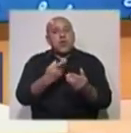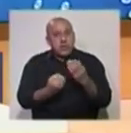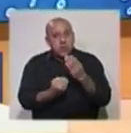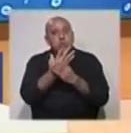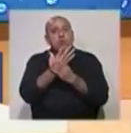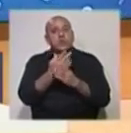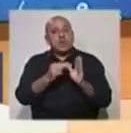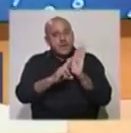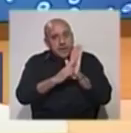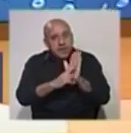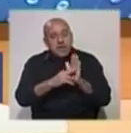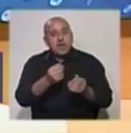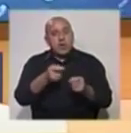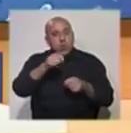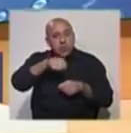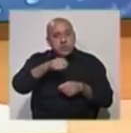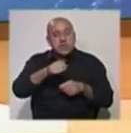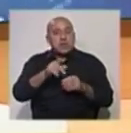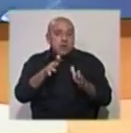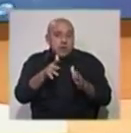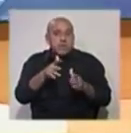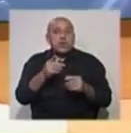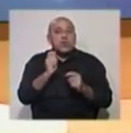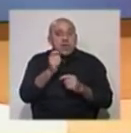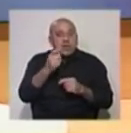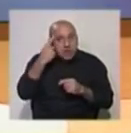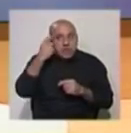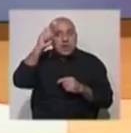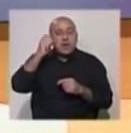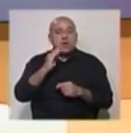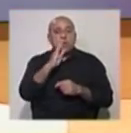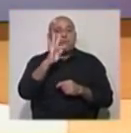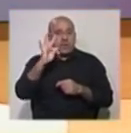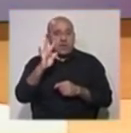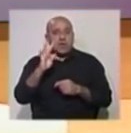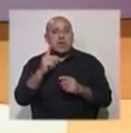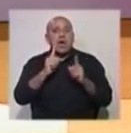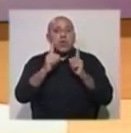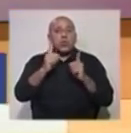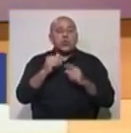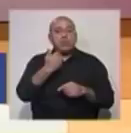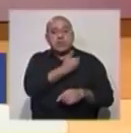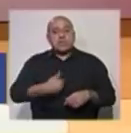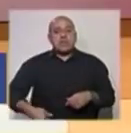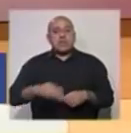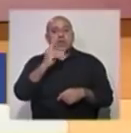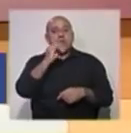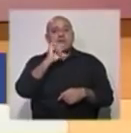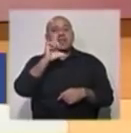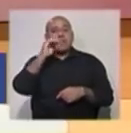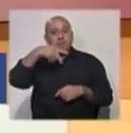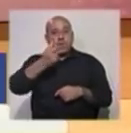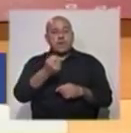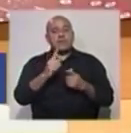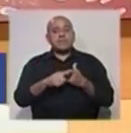más firme, respecto a temas de corrupción, fueron de la administración de Dilma algunos y de la administración de la segunda administración de Lula. Gerardo, pero